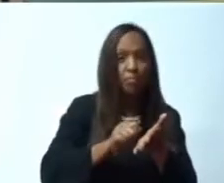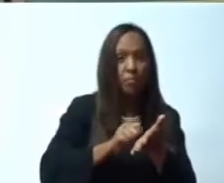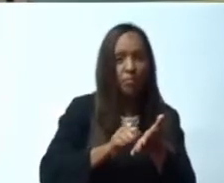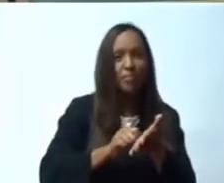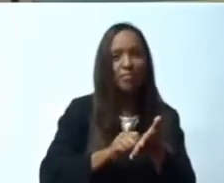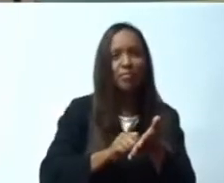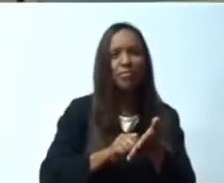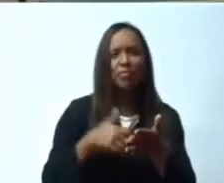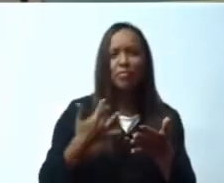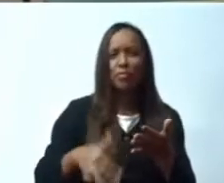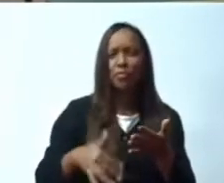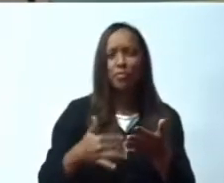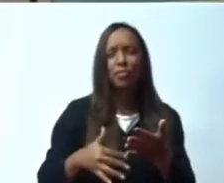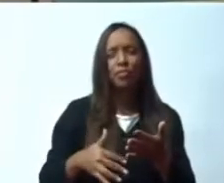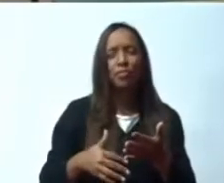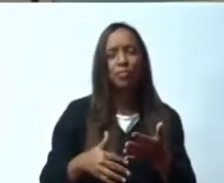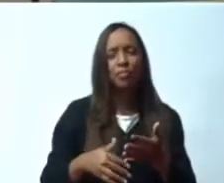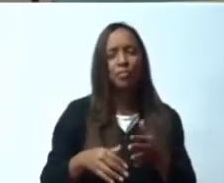escritor